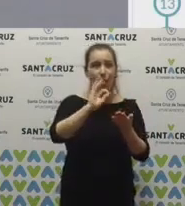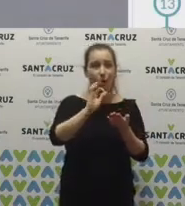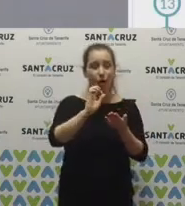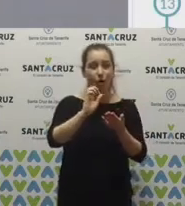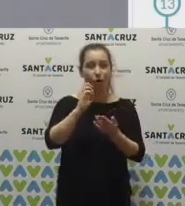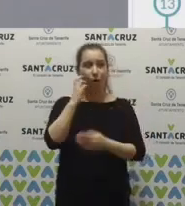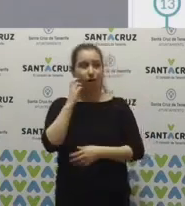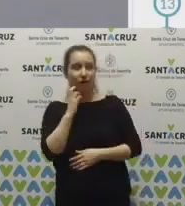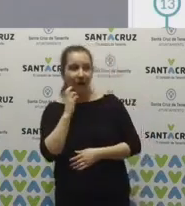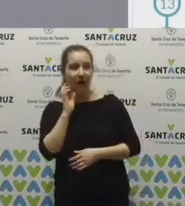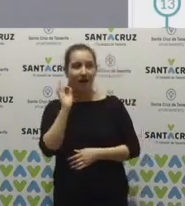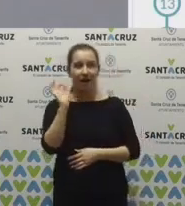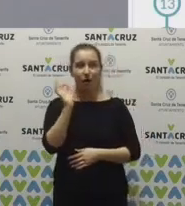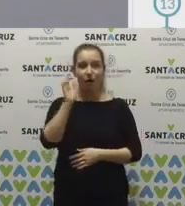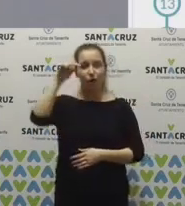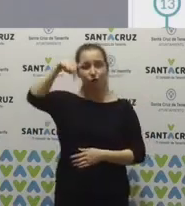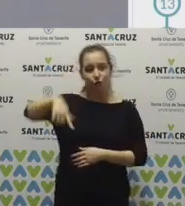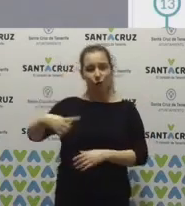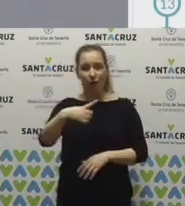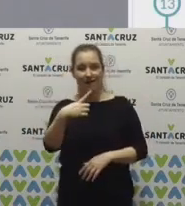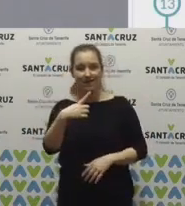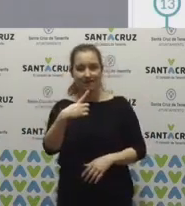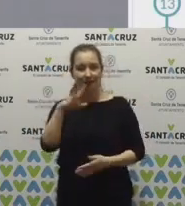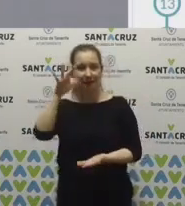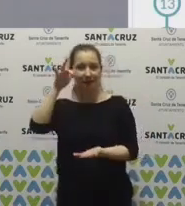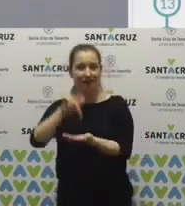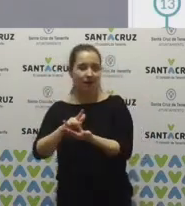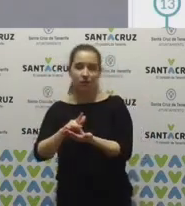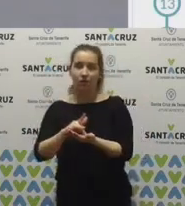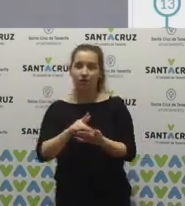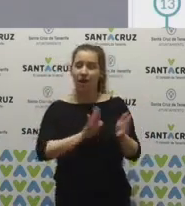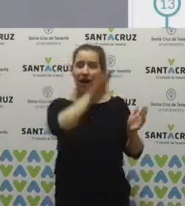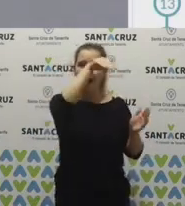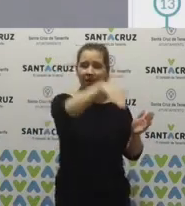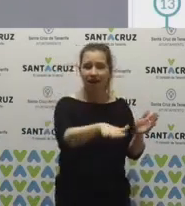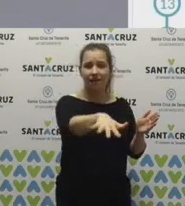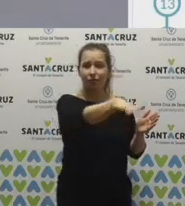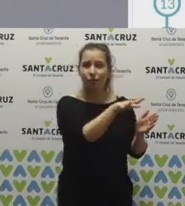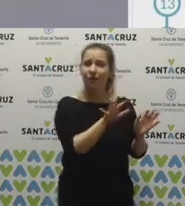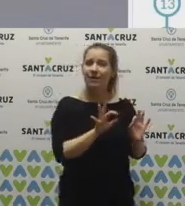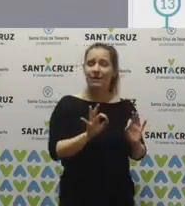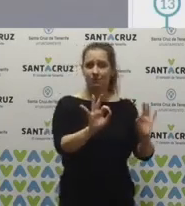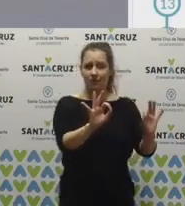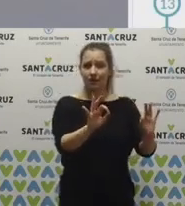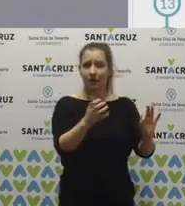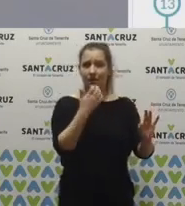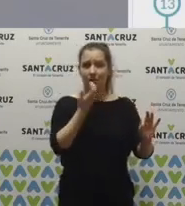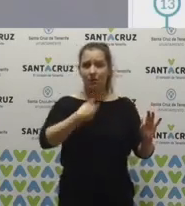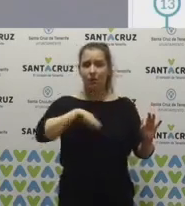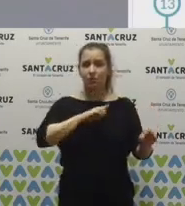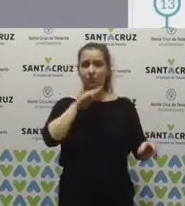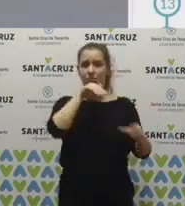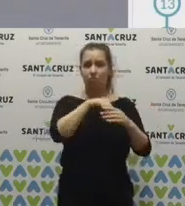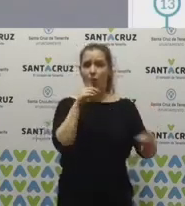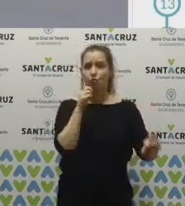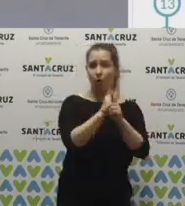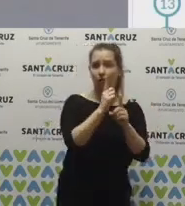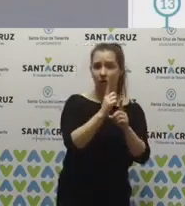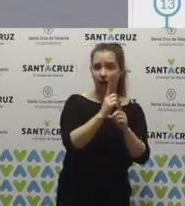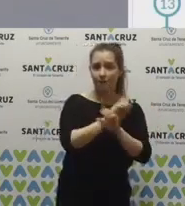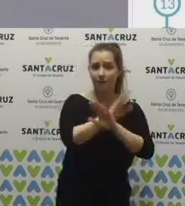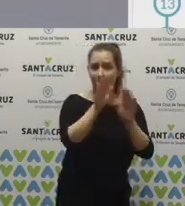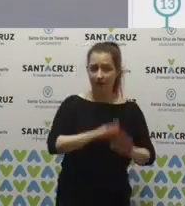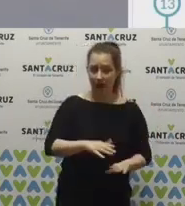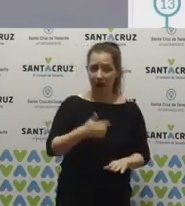distrito suroeste anaga es un distrito muy especial y la verdad que cuando votamos en contra de mociones como éstas yo entiendo